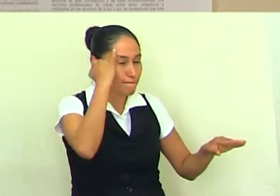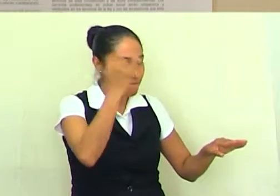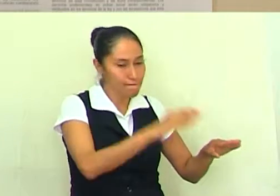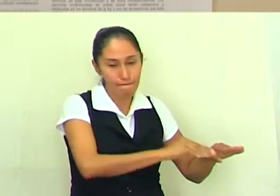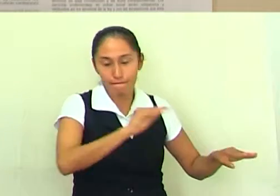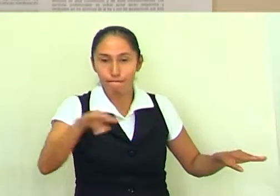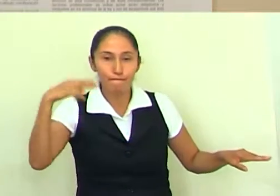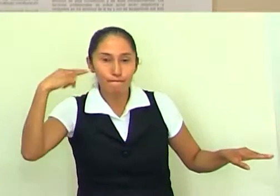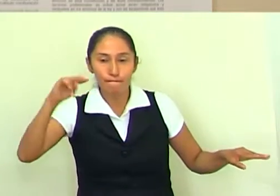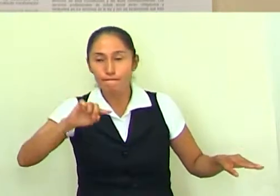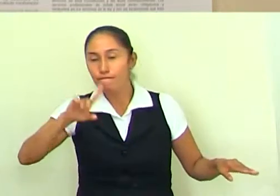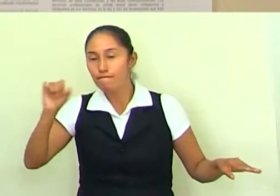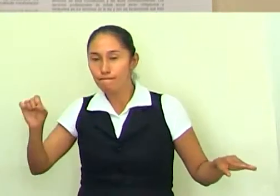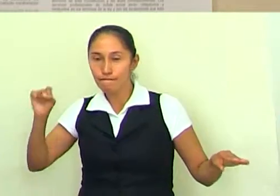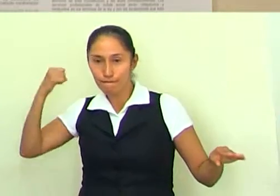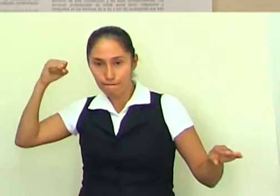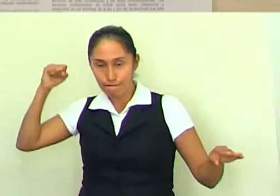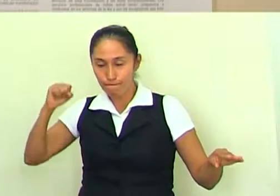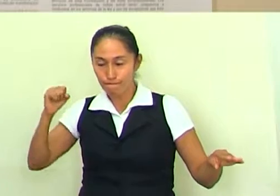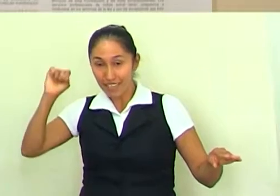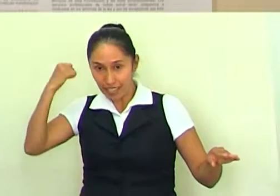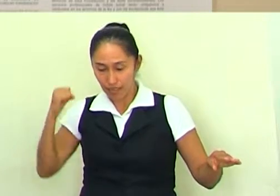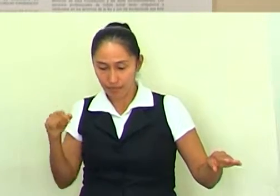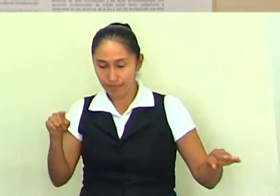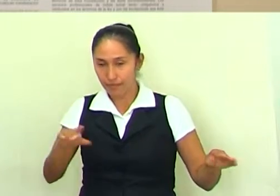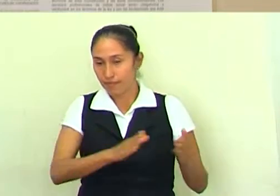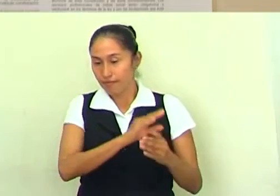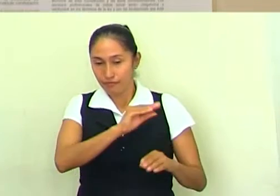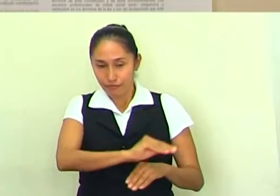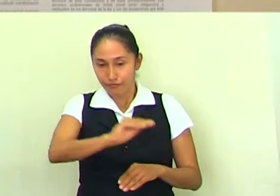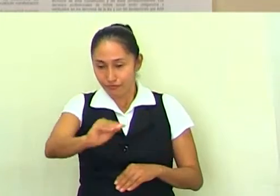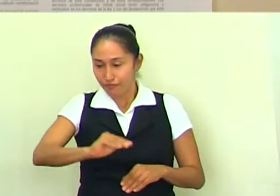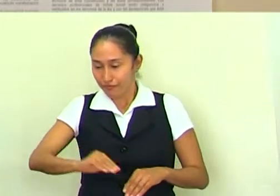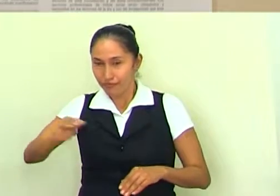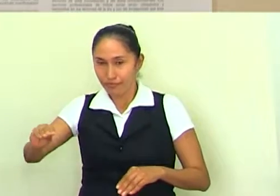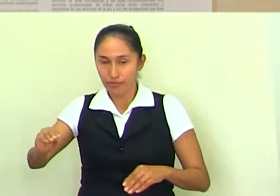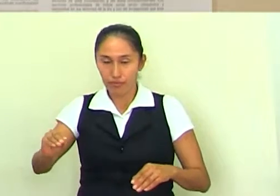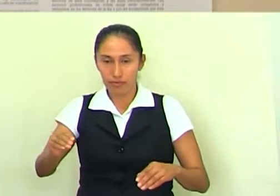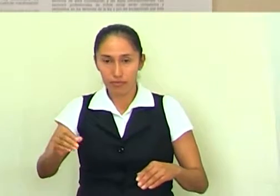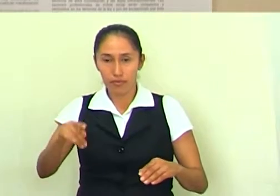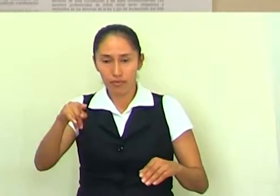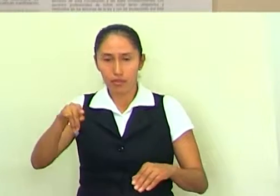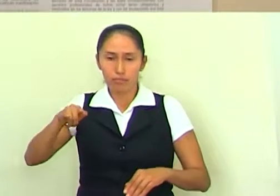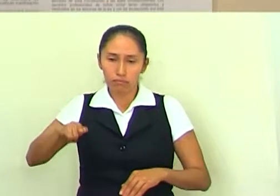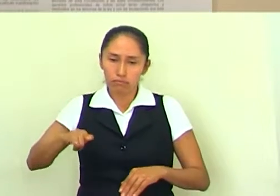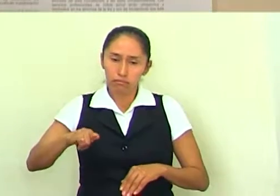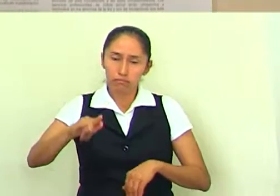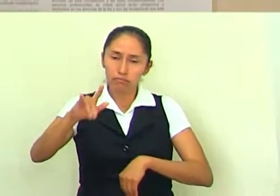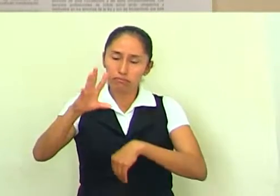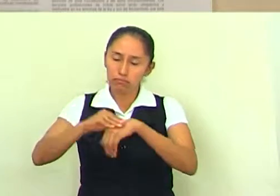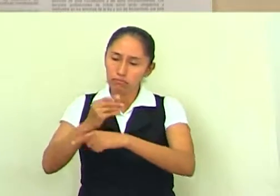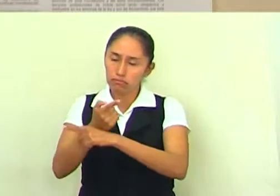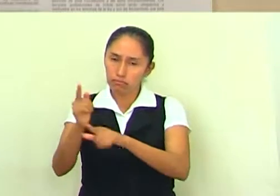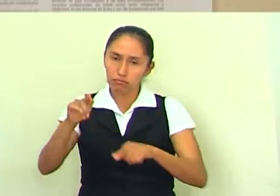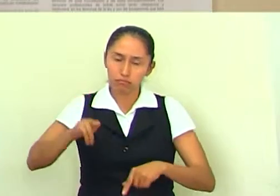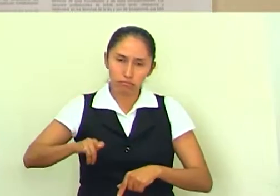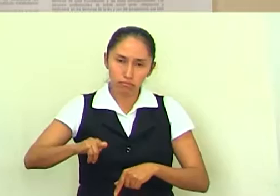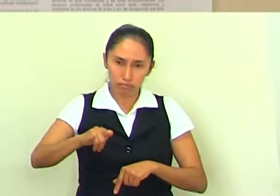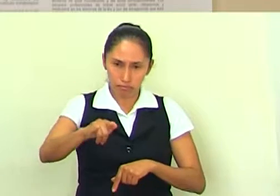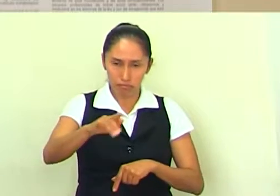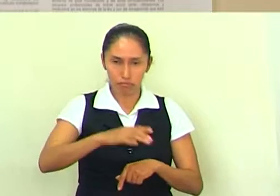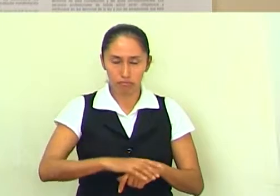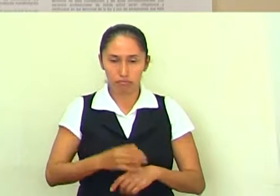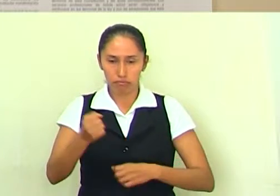Sinaloa, y no solo el tránsito en nuestro país, sino pues en teoría